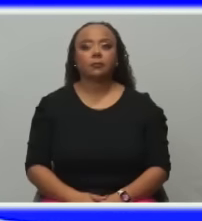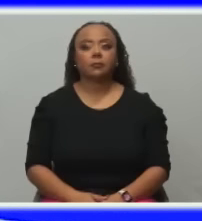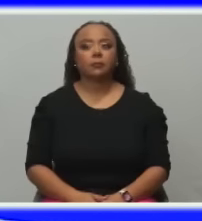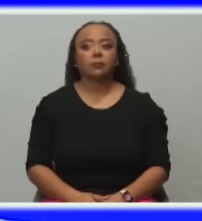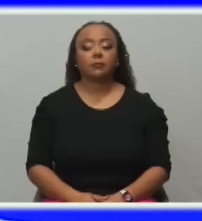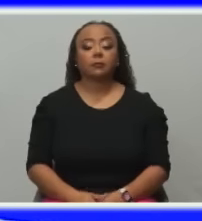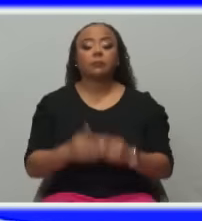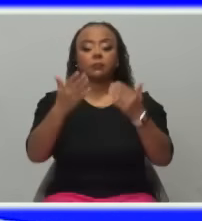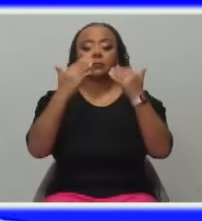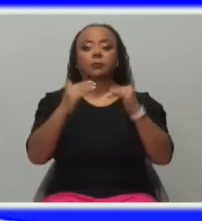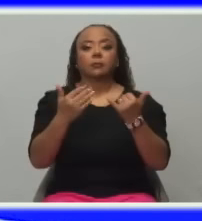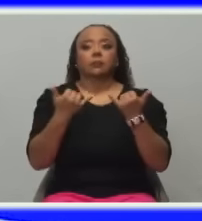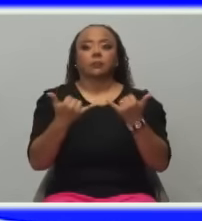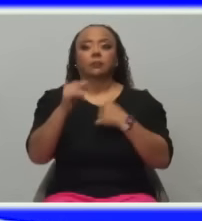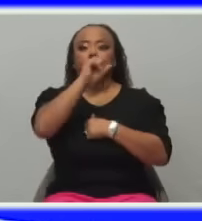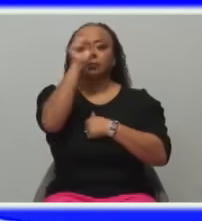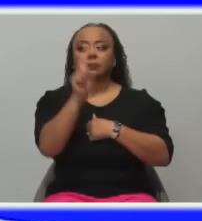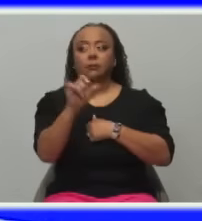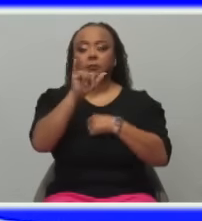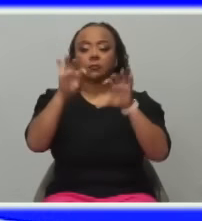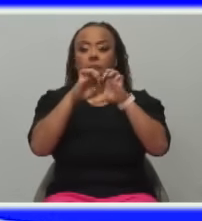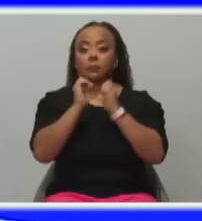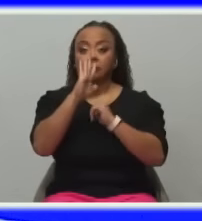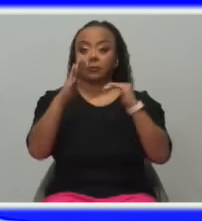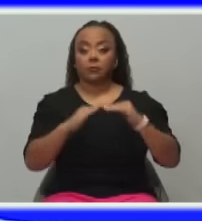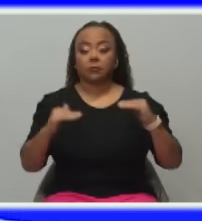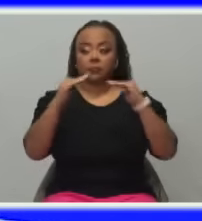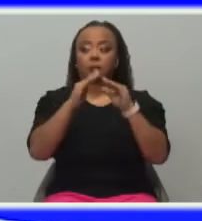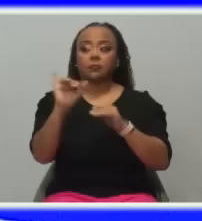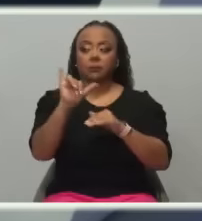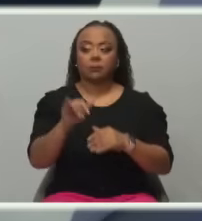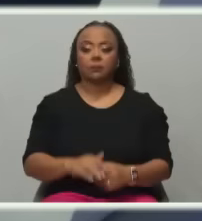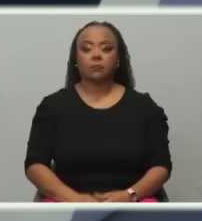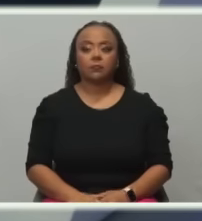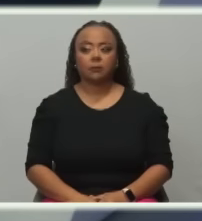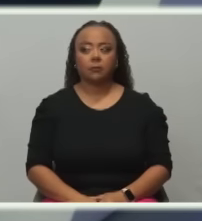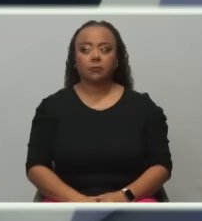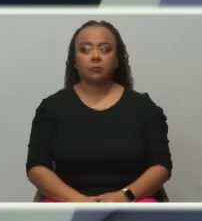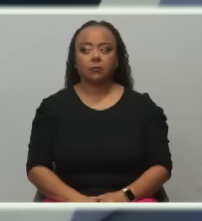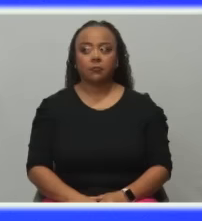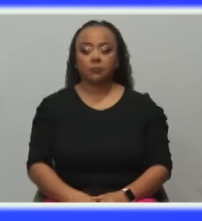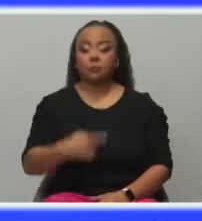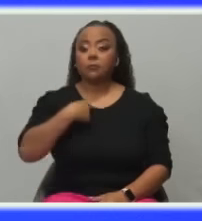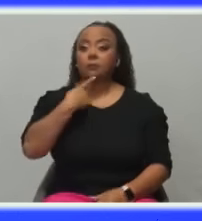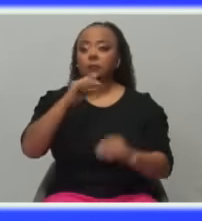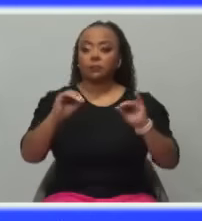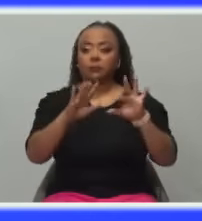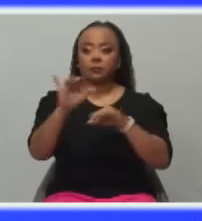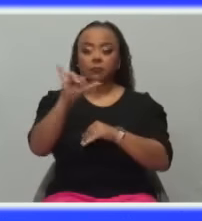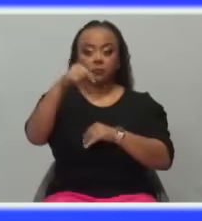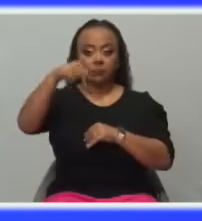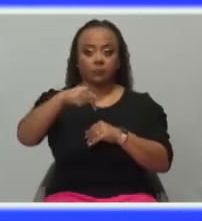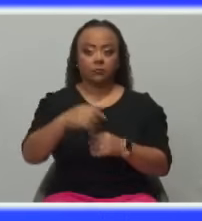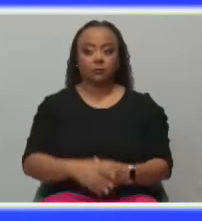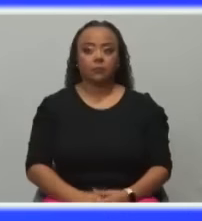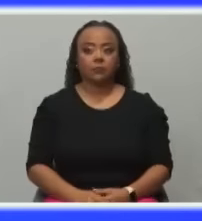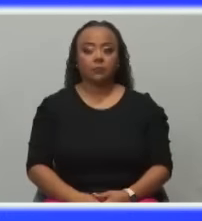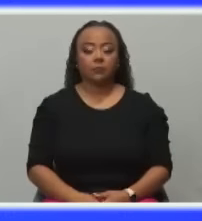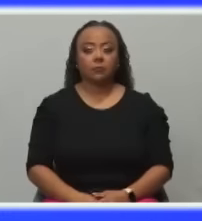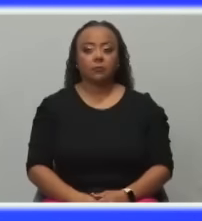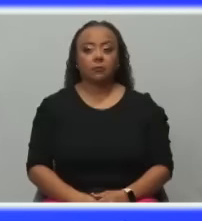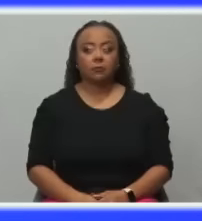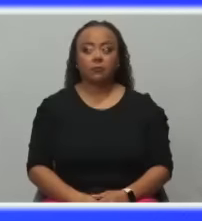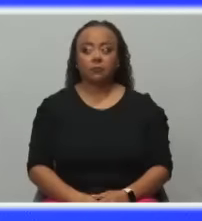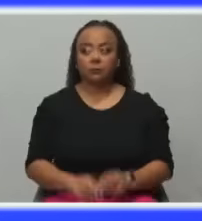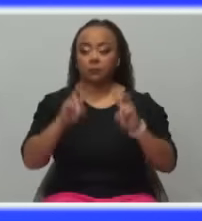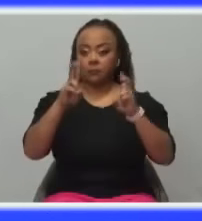la actualidad de saprisa como equipo y su nivel también es tema Sí yo sostenía en la mañana igual que aquí que que el asunto no